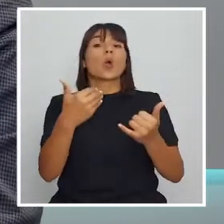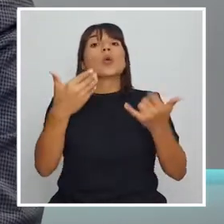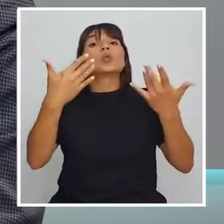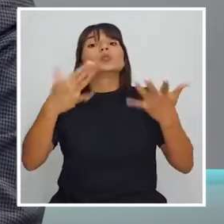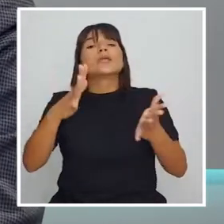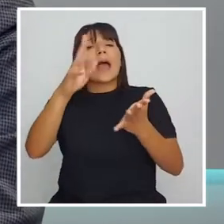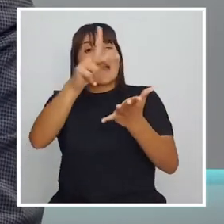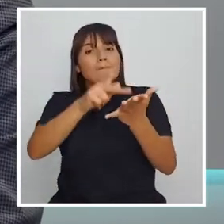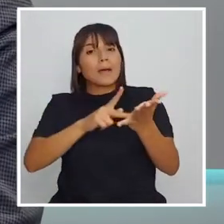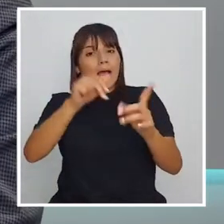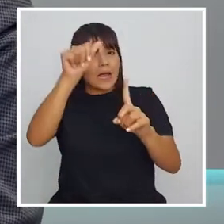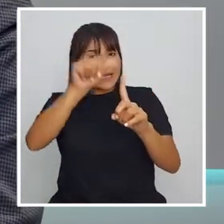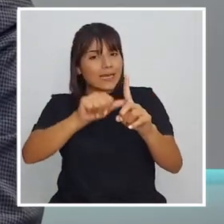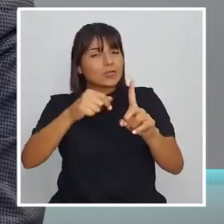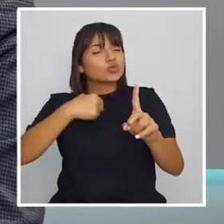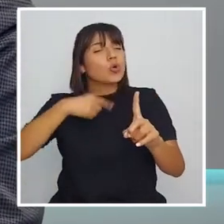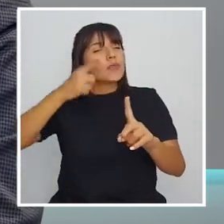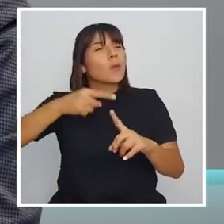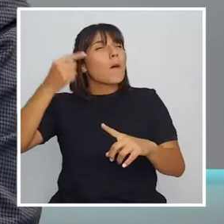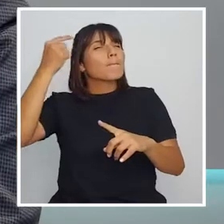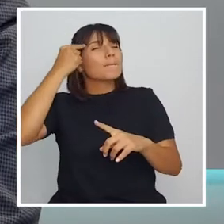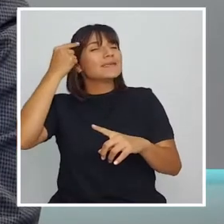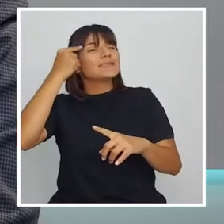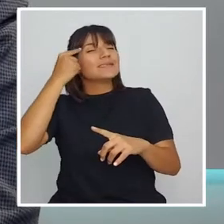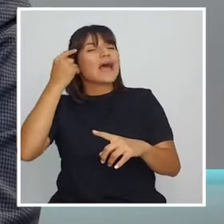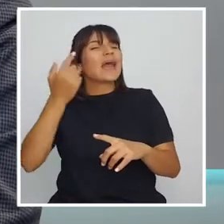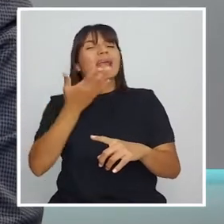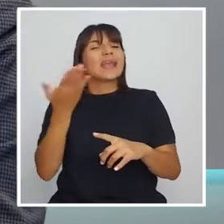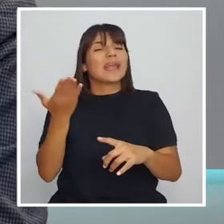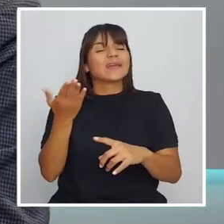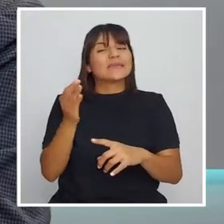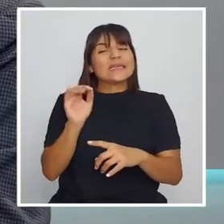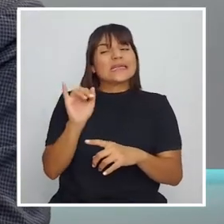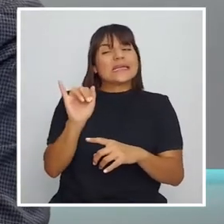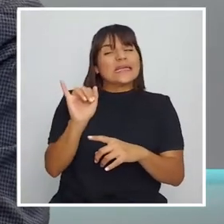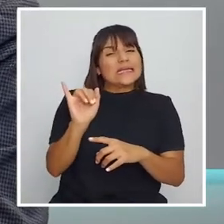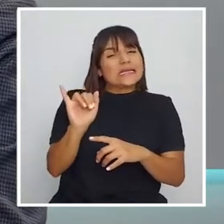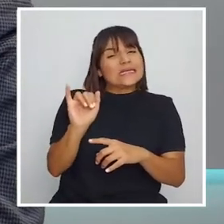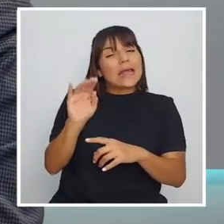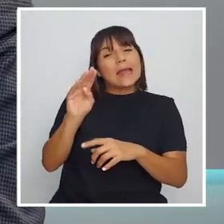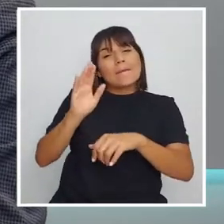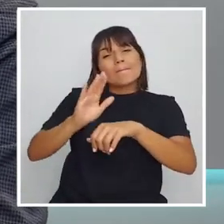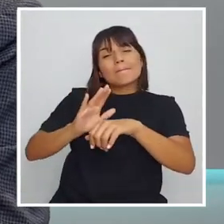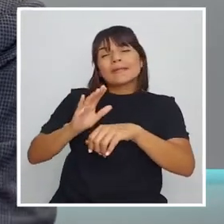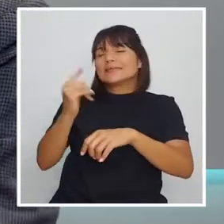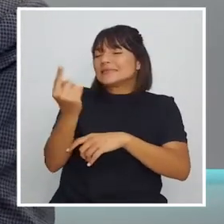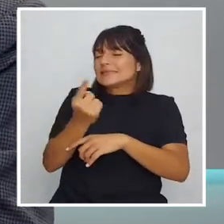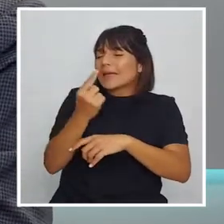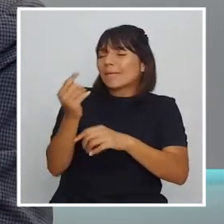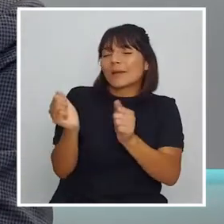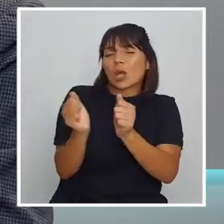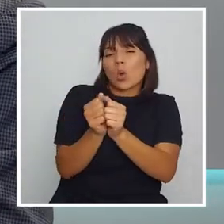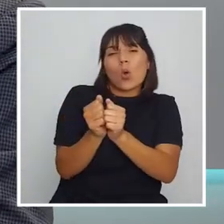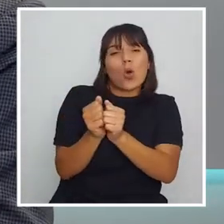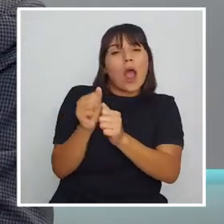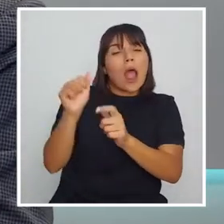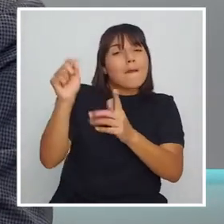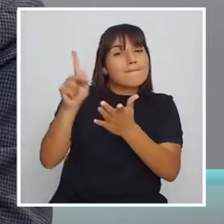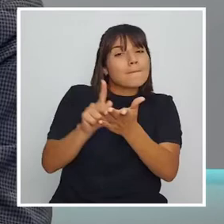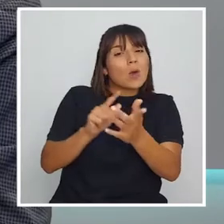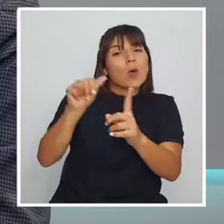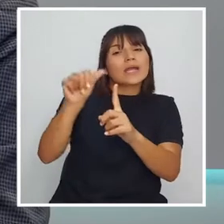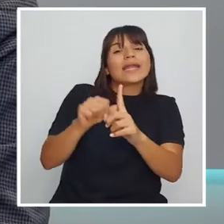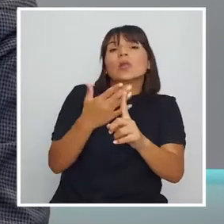en ese primo menos querido del aguinaldo, ¿verdad? Siempre viene con el aguinaldo, el marchamo, ¿verdad? Y